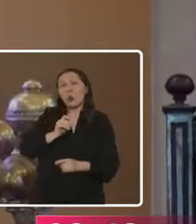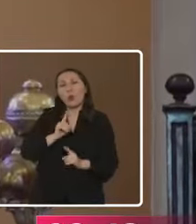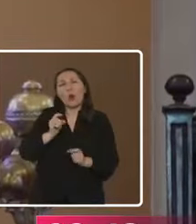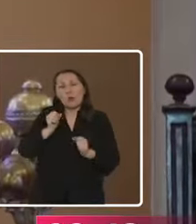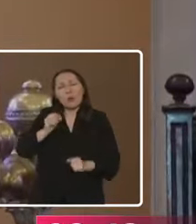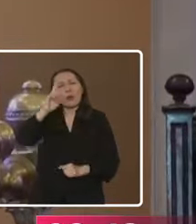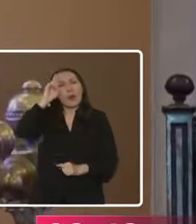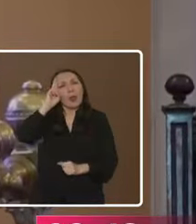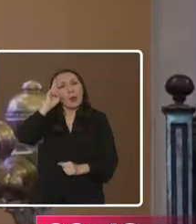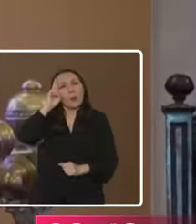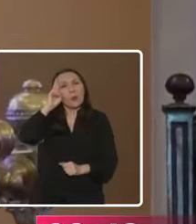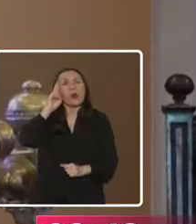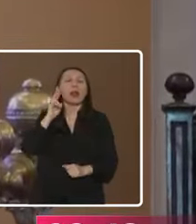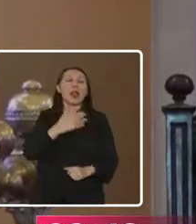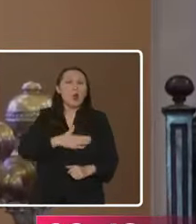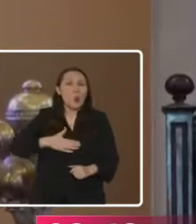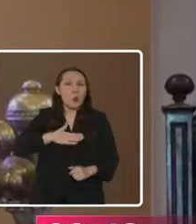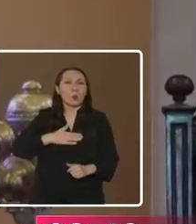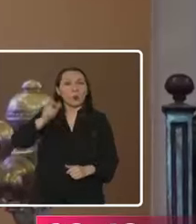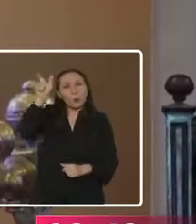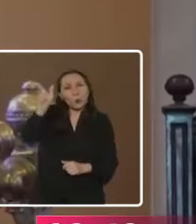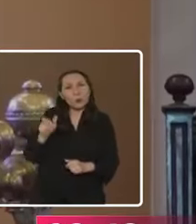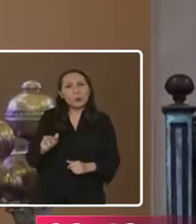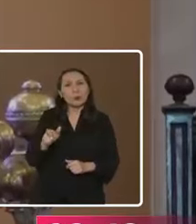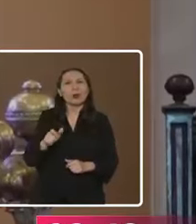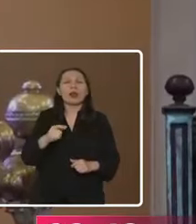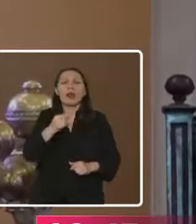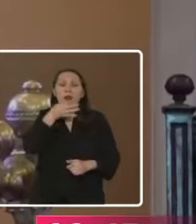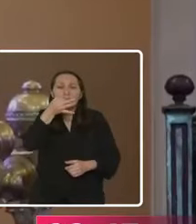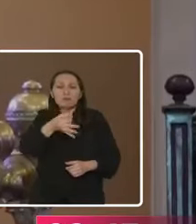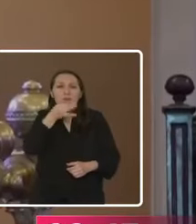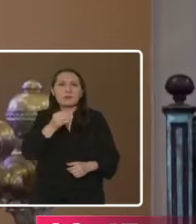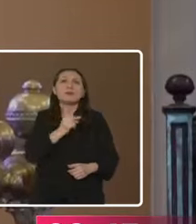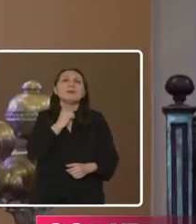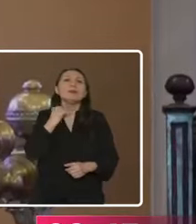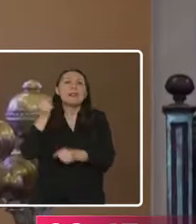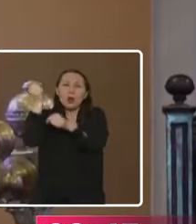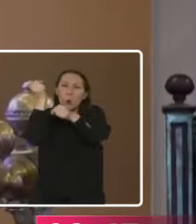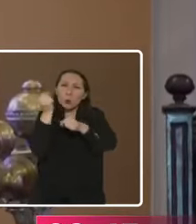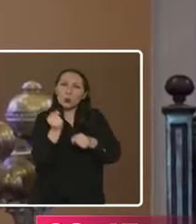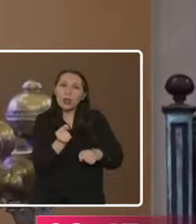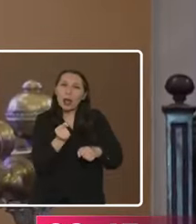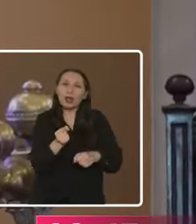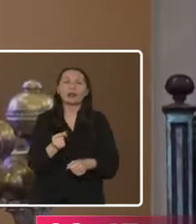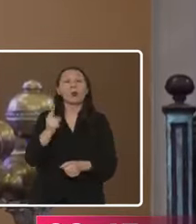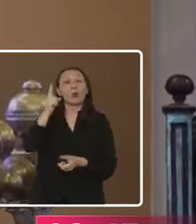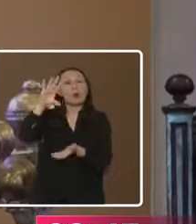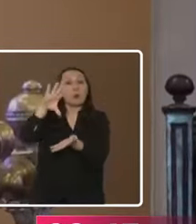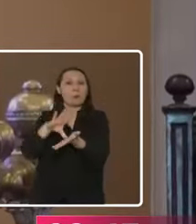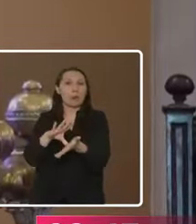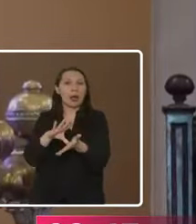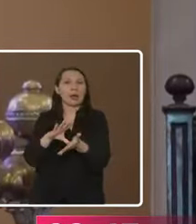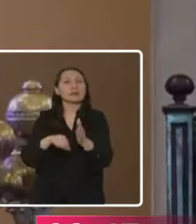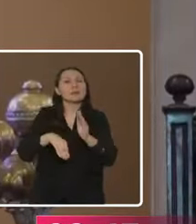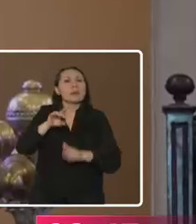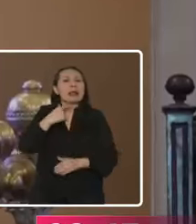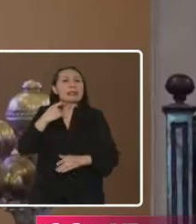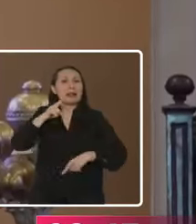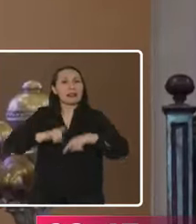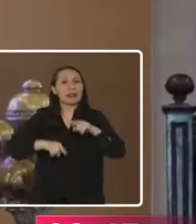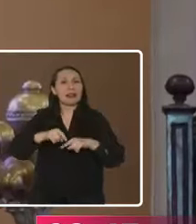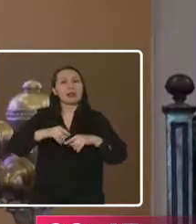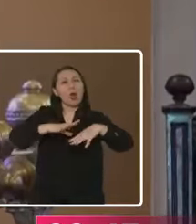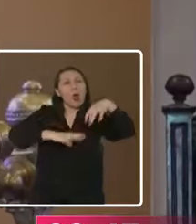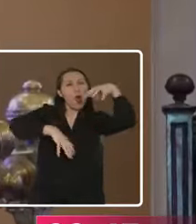recordarlo, le gustaban las palabras de San Alberto Hurtado. Una nación más que su tierra,